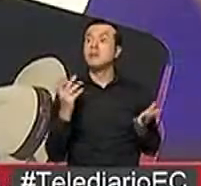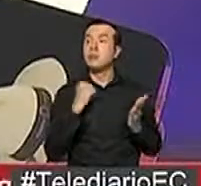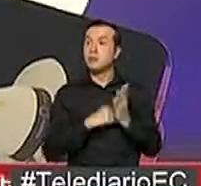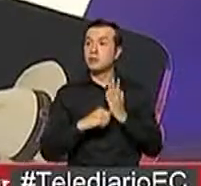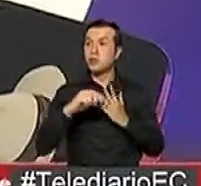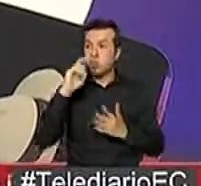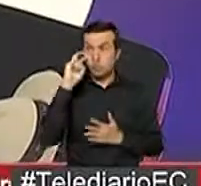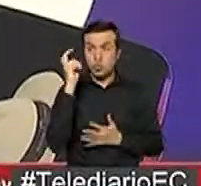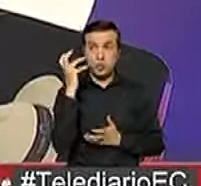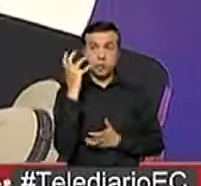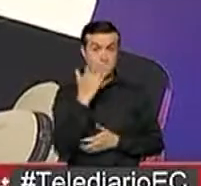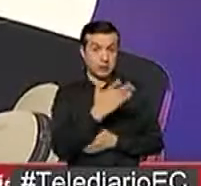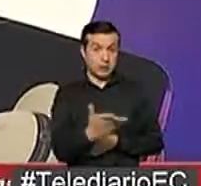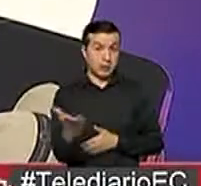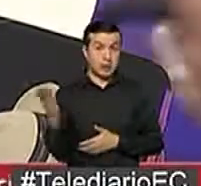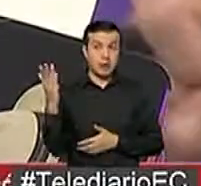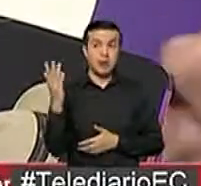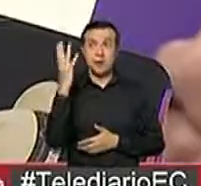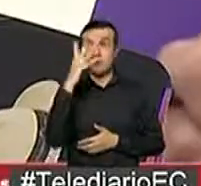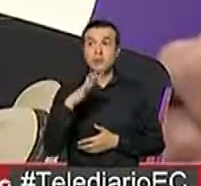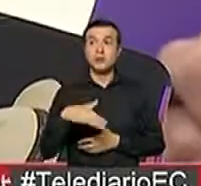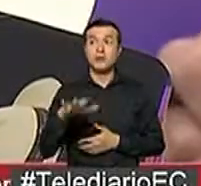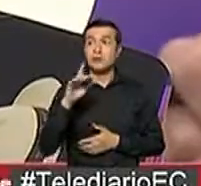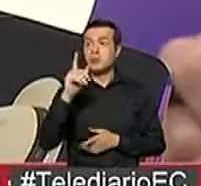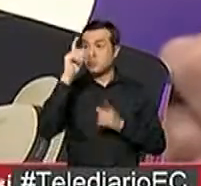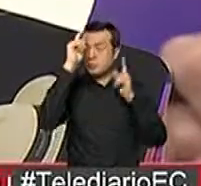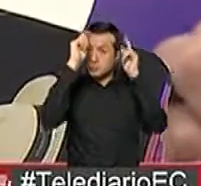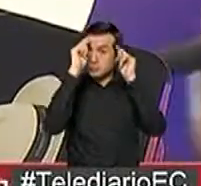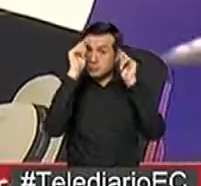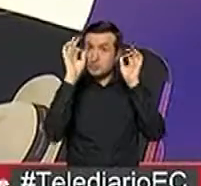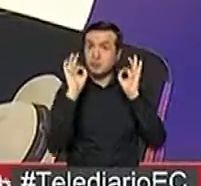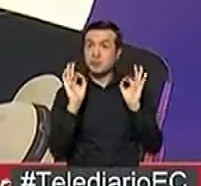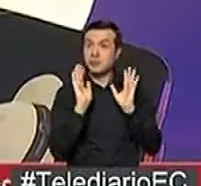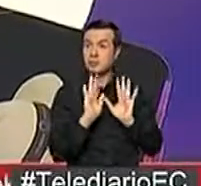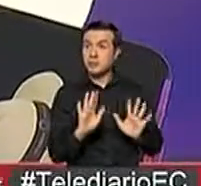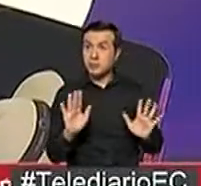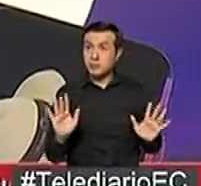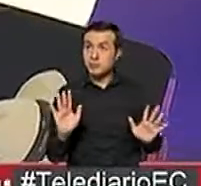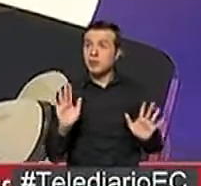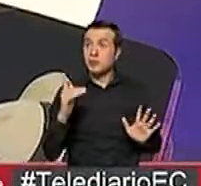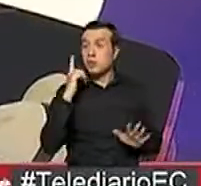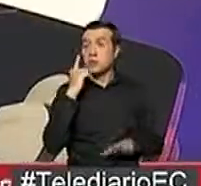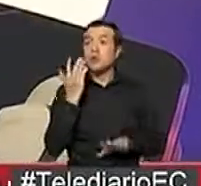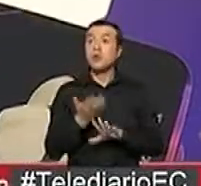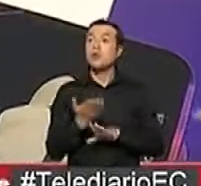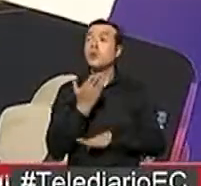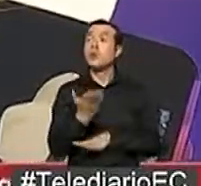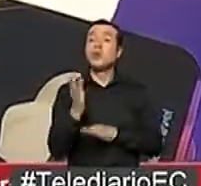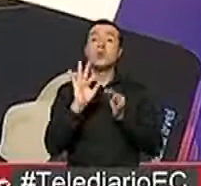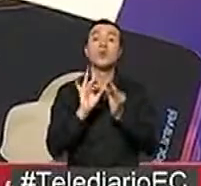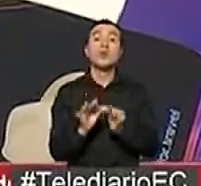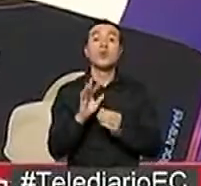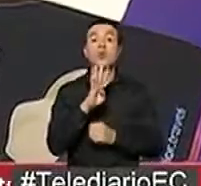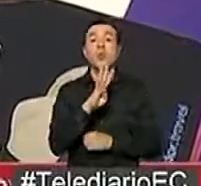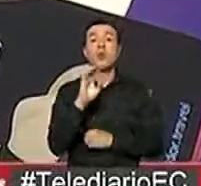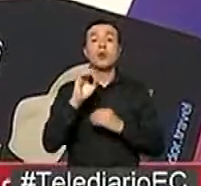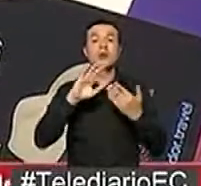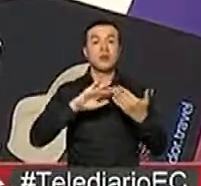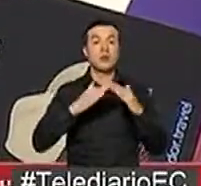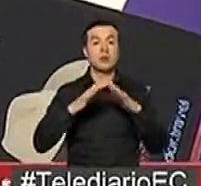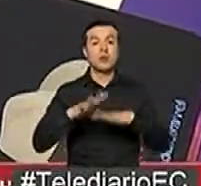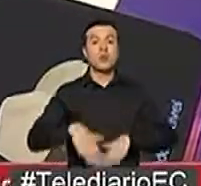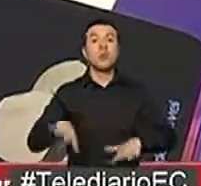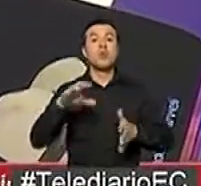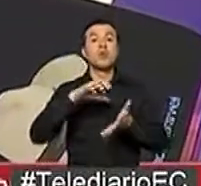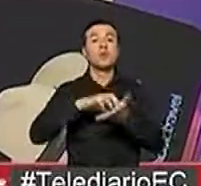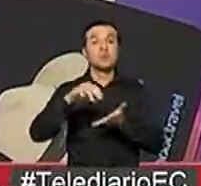Turismo y que busca destacar la riqueza del sombrero de paja toquilla. Esta prenda es elaborada en al menos 40 comunidades de la